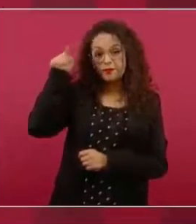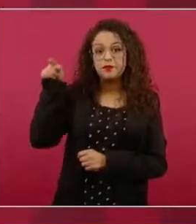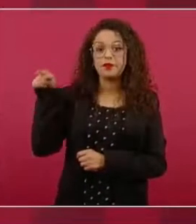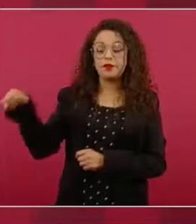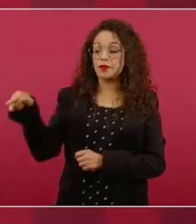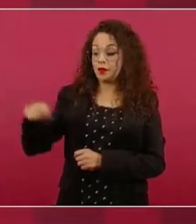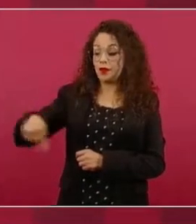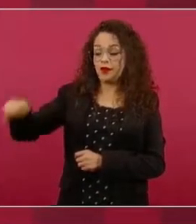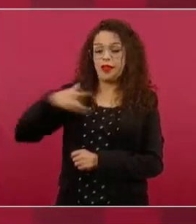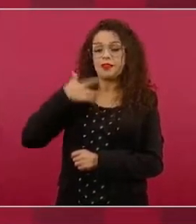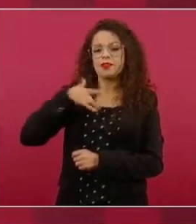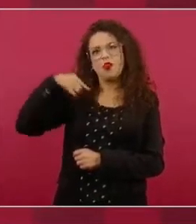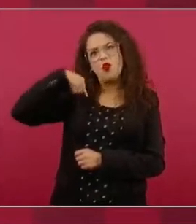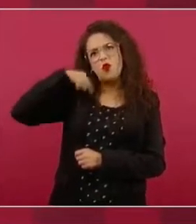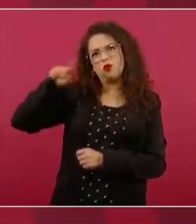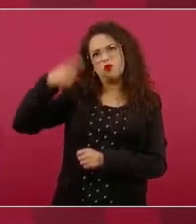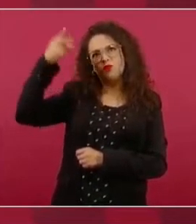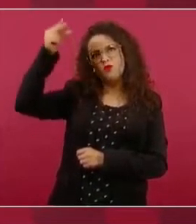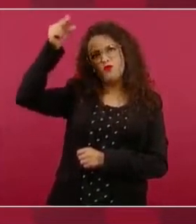inteligentes, ¿no?